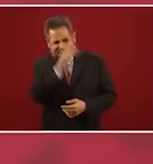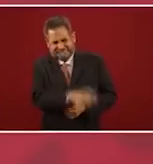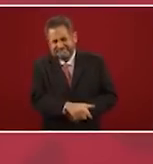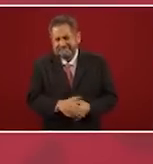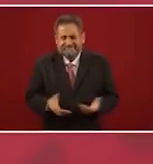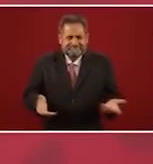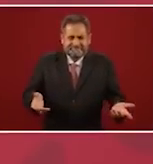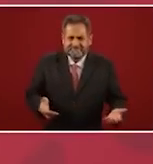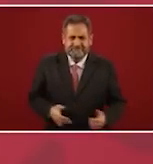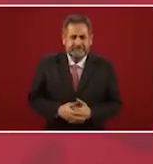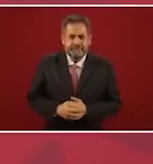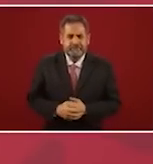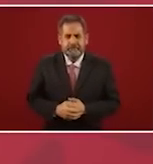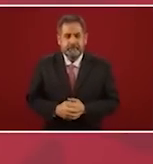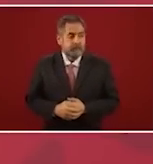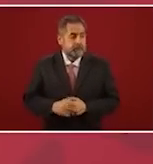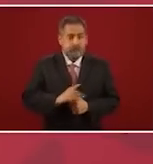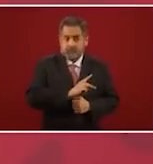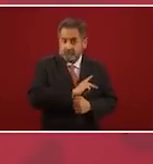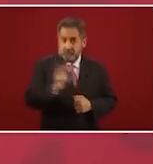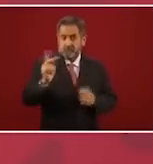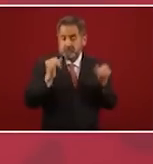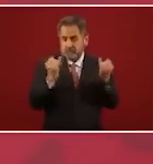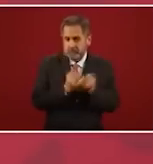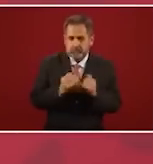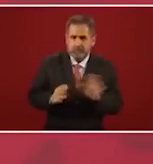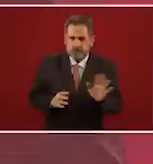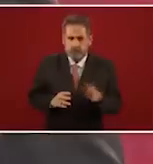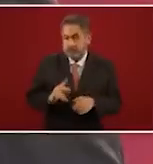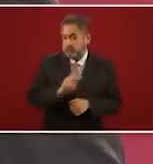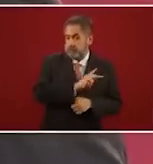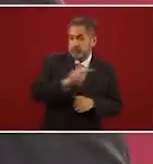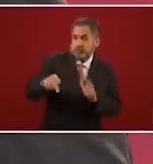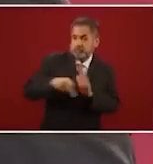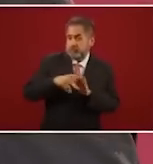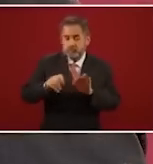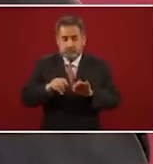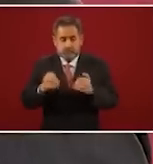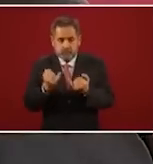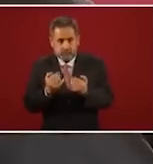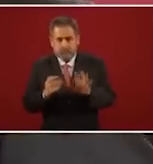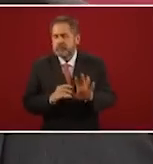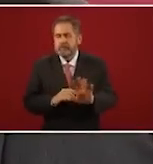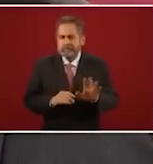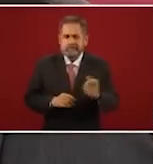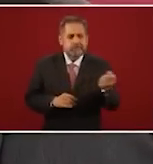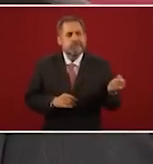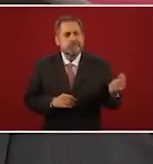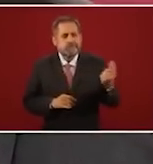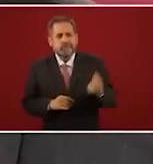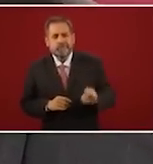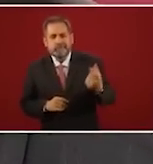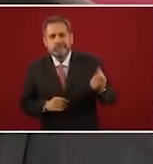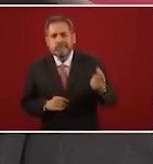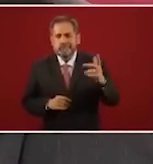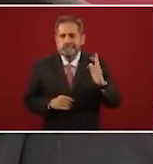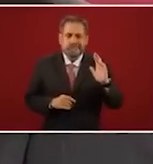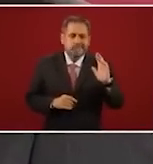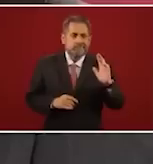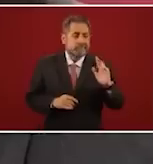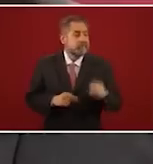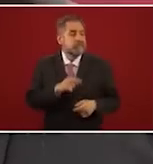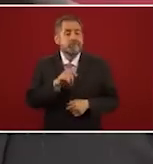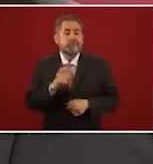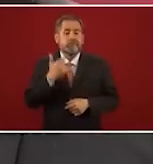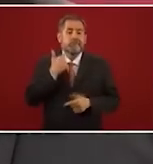desde luego no son todos los medios ni son todos los periodistas, pero sí los que formaban